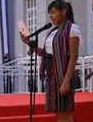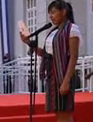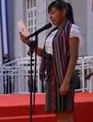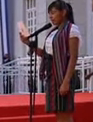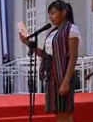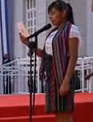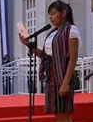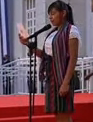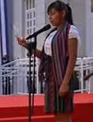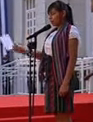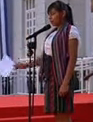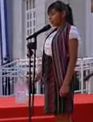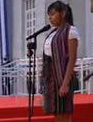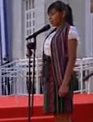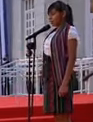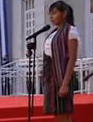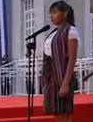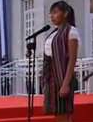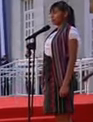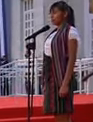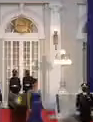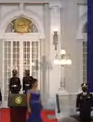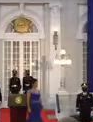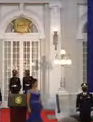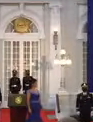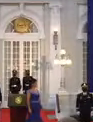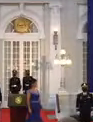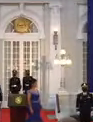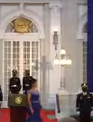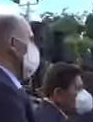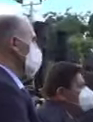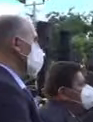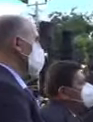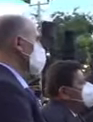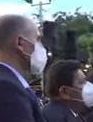ninas naga tegeman migis.